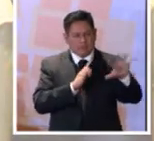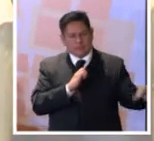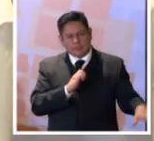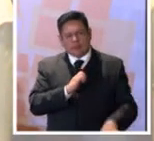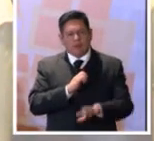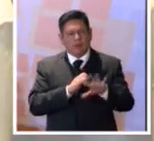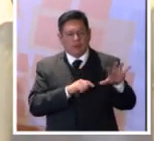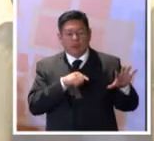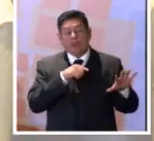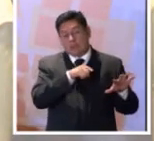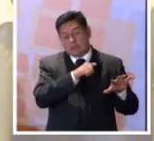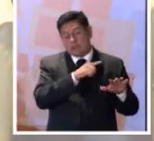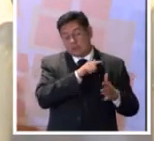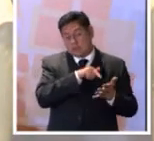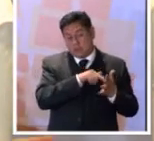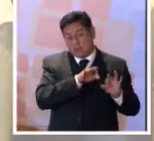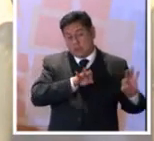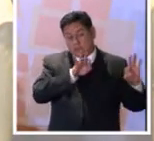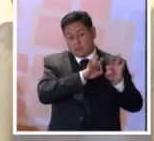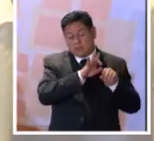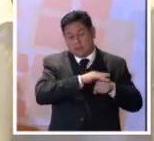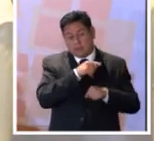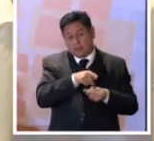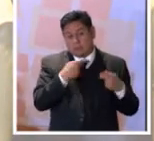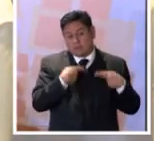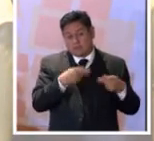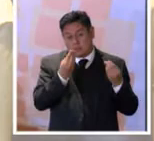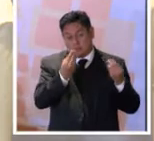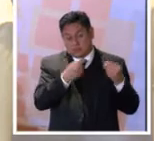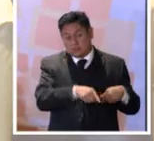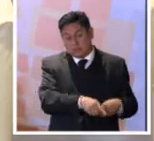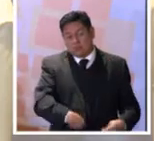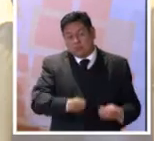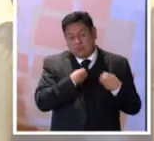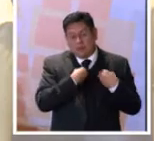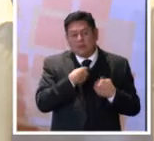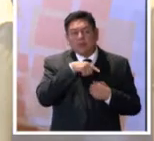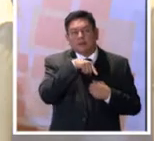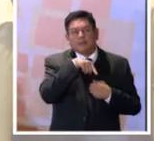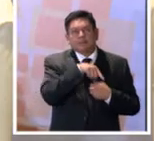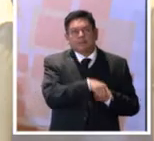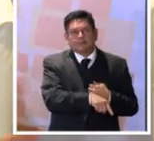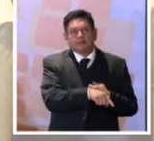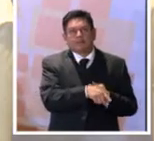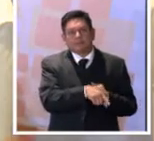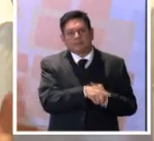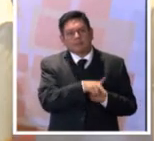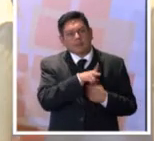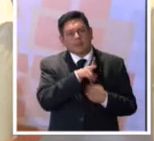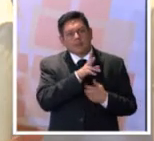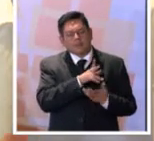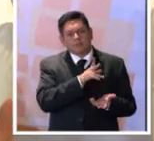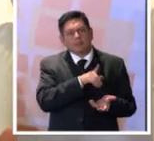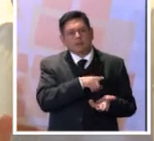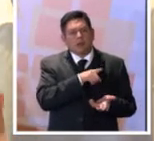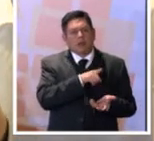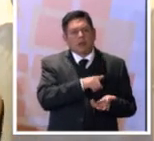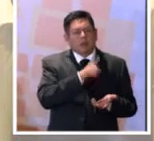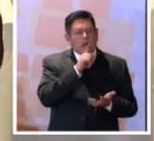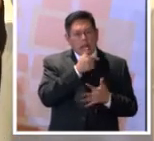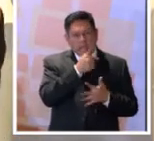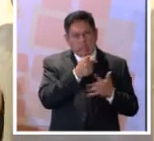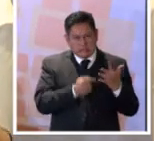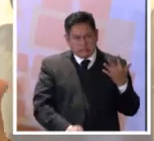punto de vista cuantitativo, electoralmente, se intenta oficializar una